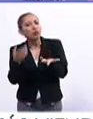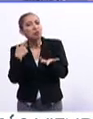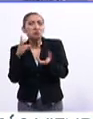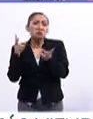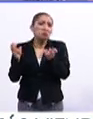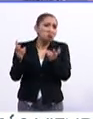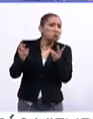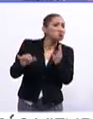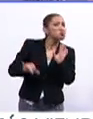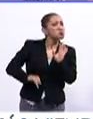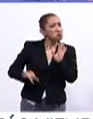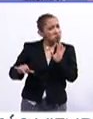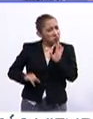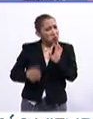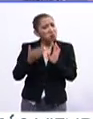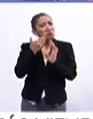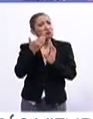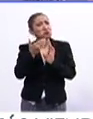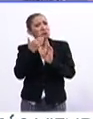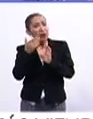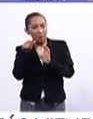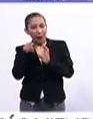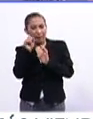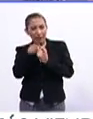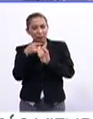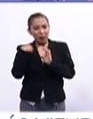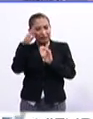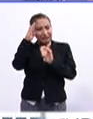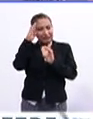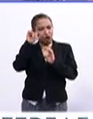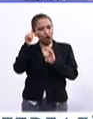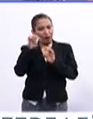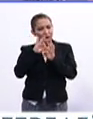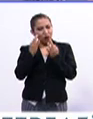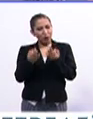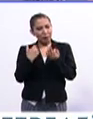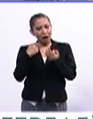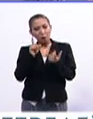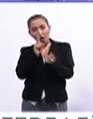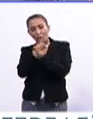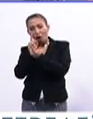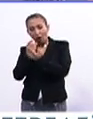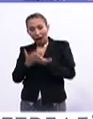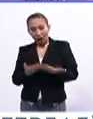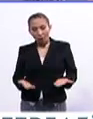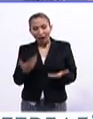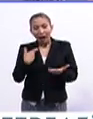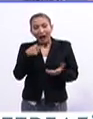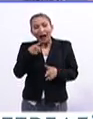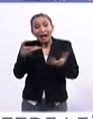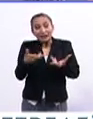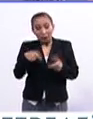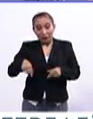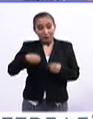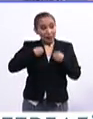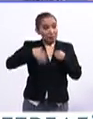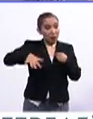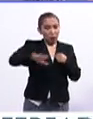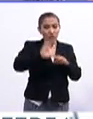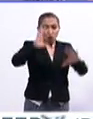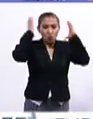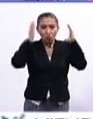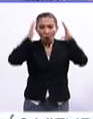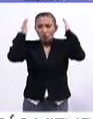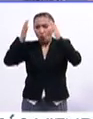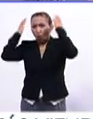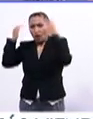un tema súper rico porque también justo nos hacía pensar en otras formas de relacionarnos con nuestro presente, ¿no? Vivimos en un momento tan acelerado